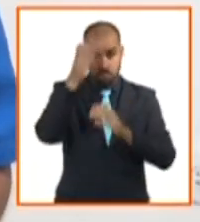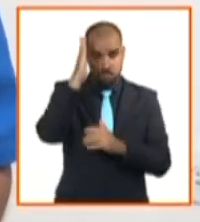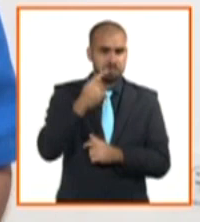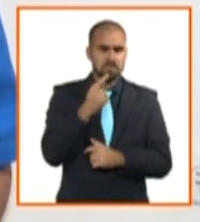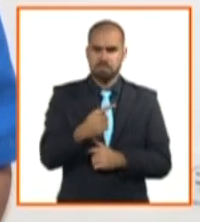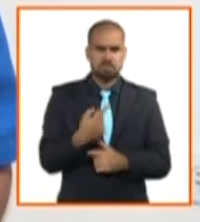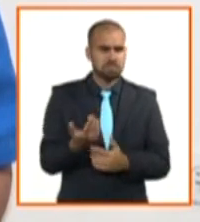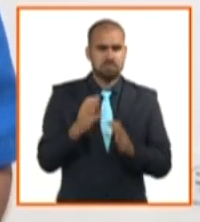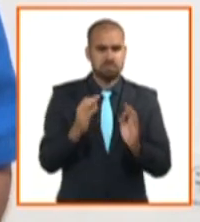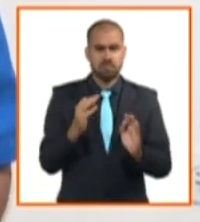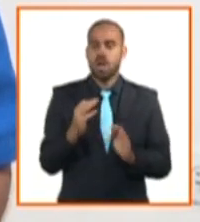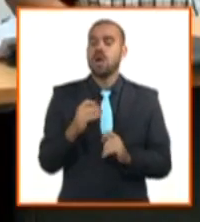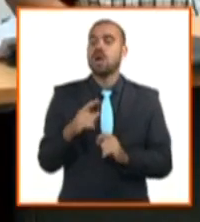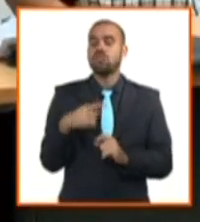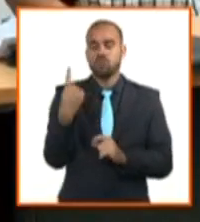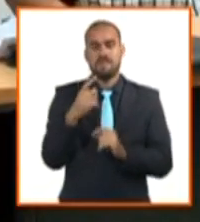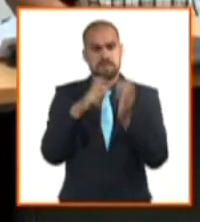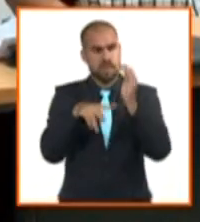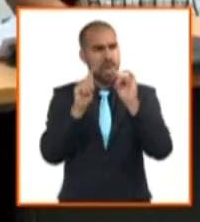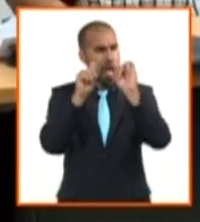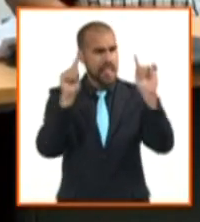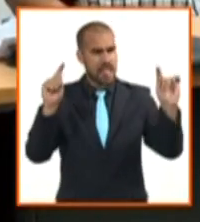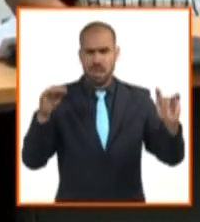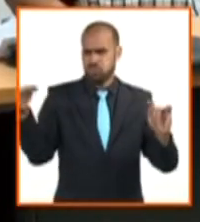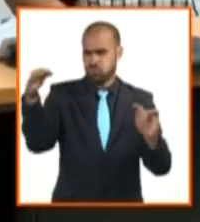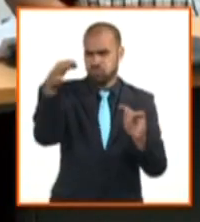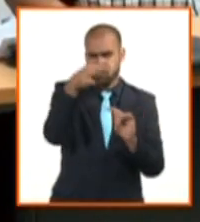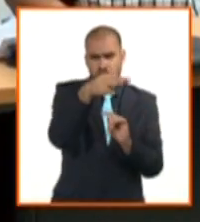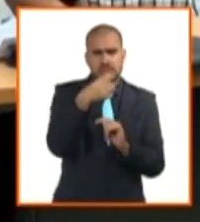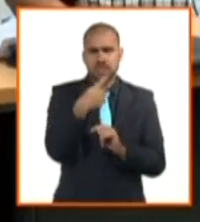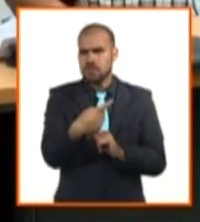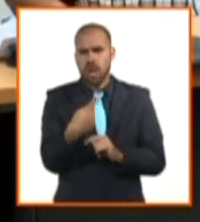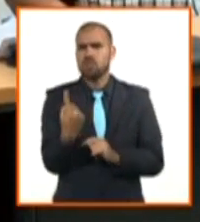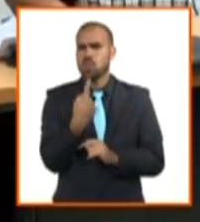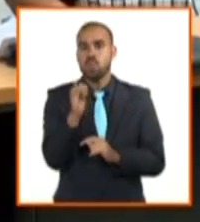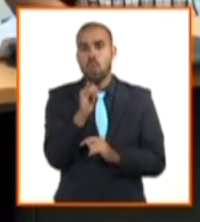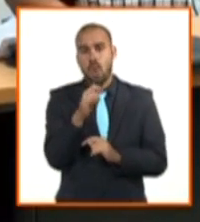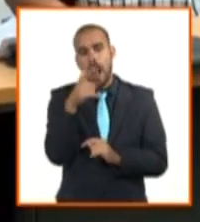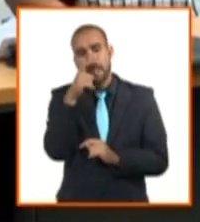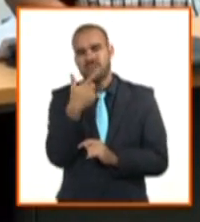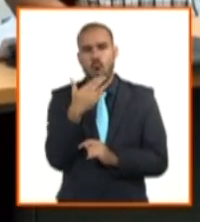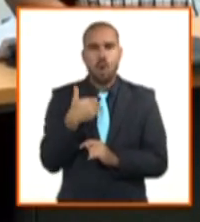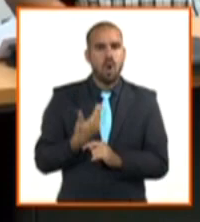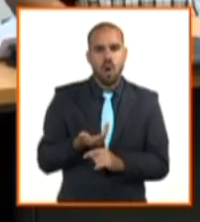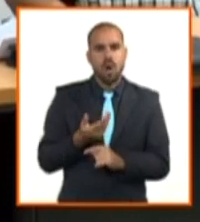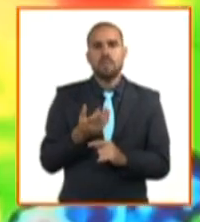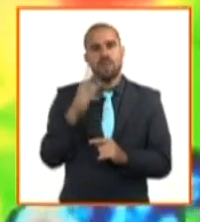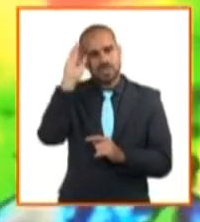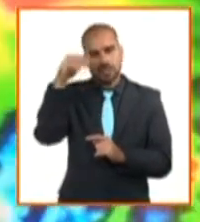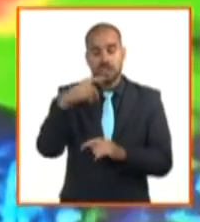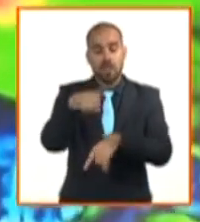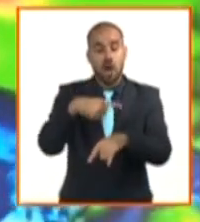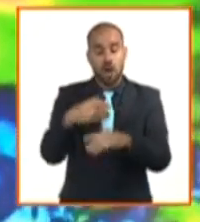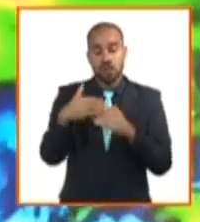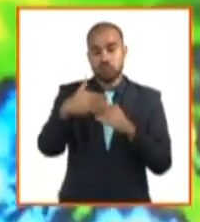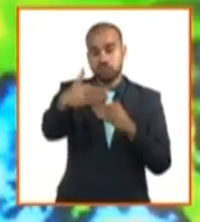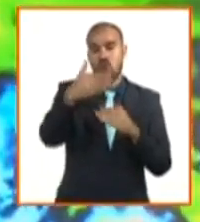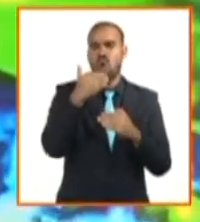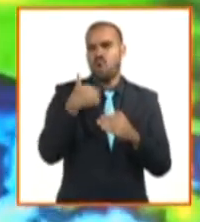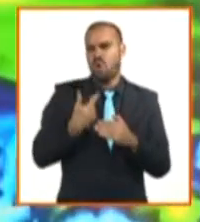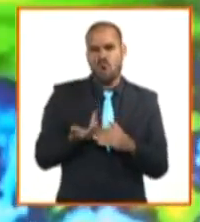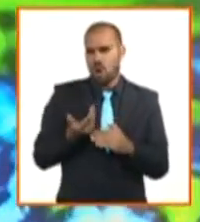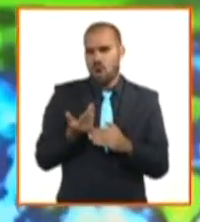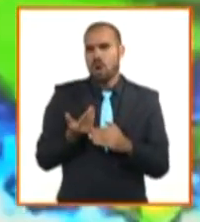de conjunto con las provincias y municipios ofrece particular seguimiento a la evolución en las próximas horas de este evento e indicó